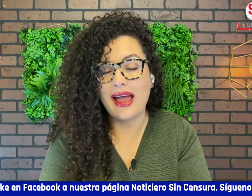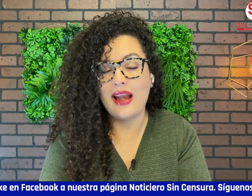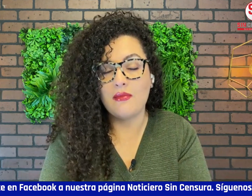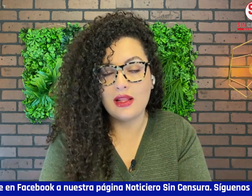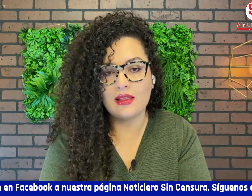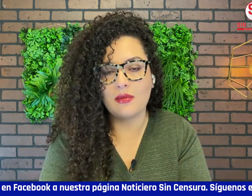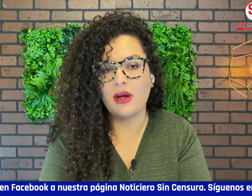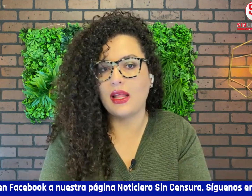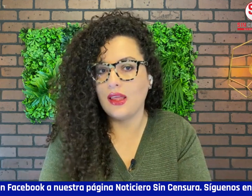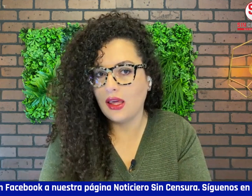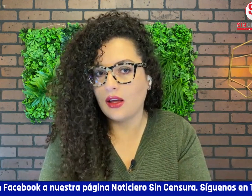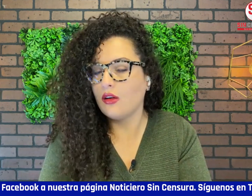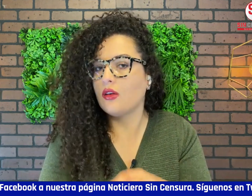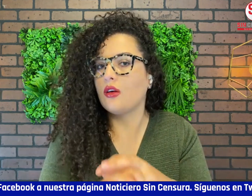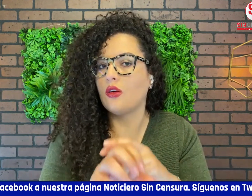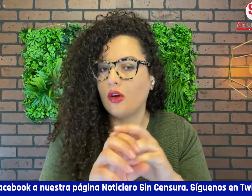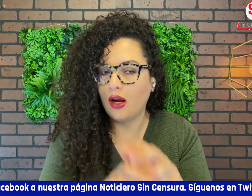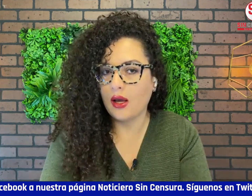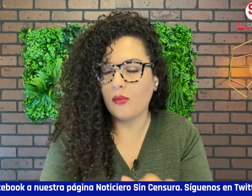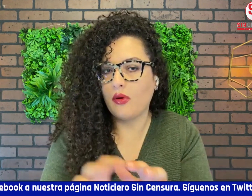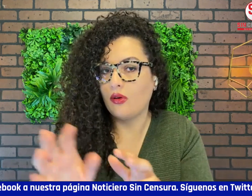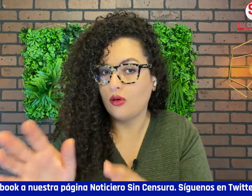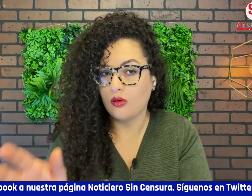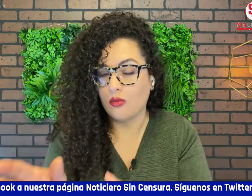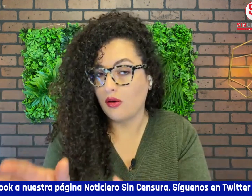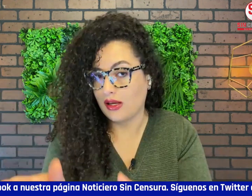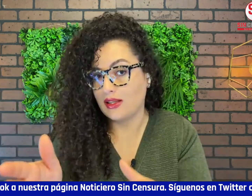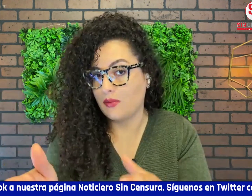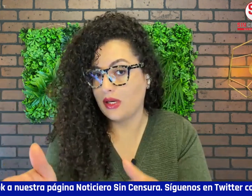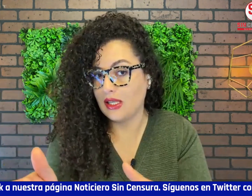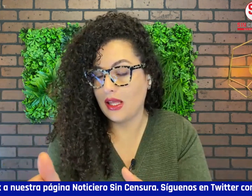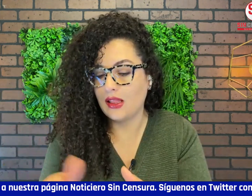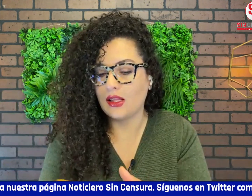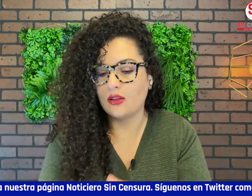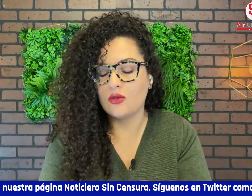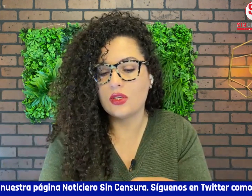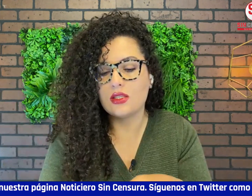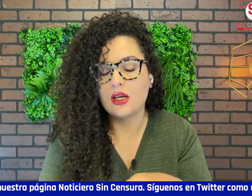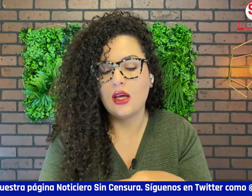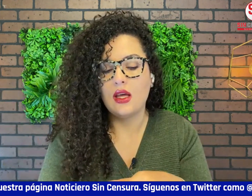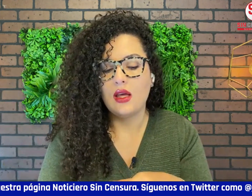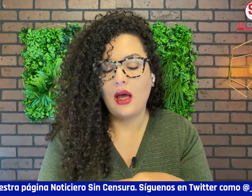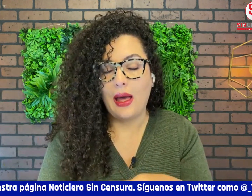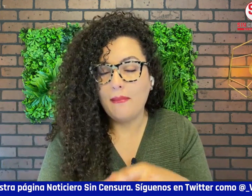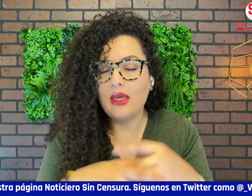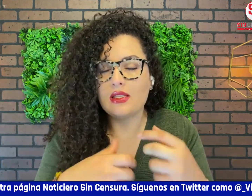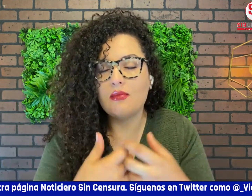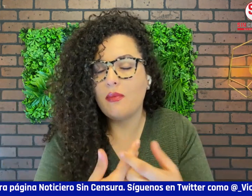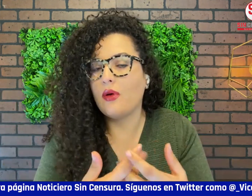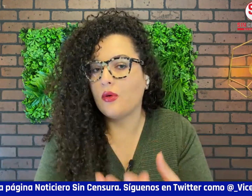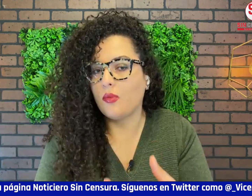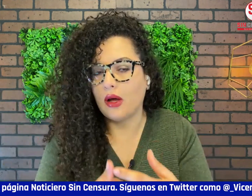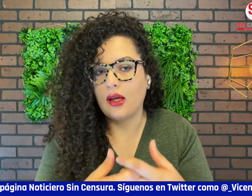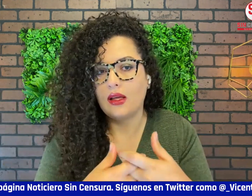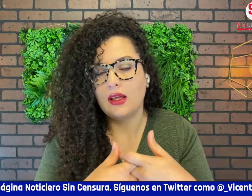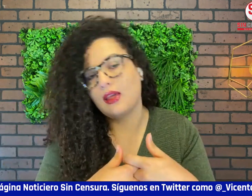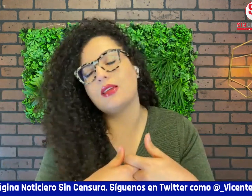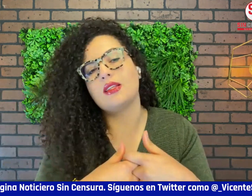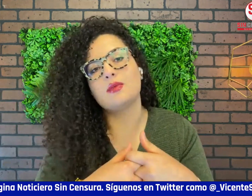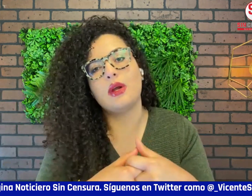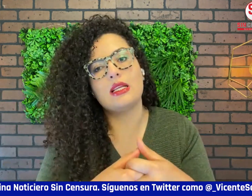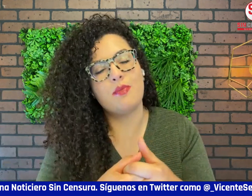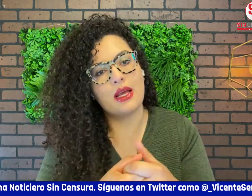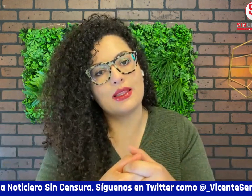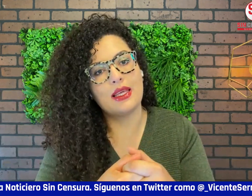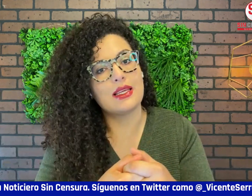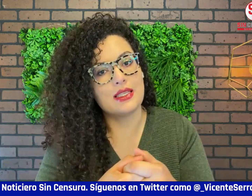que realmente prediquen con el ejemplo como lo hace el presidente. Entonces, a mí sí me preocupa que